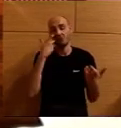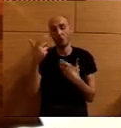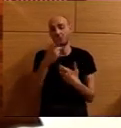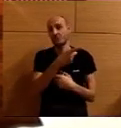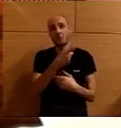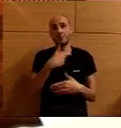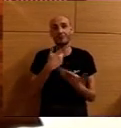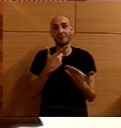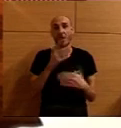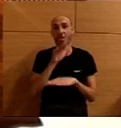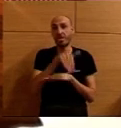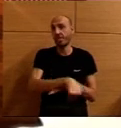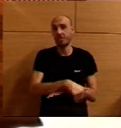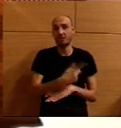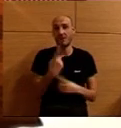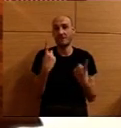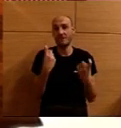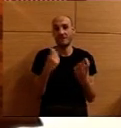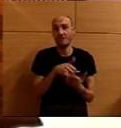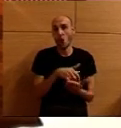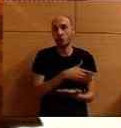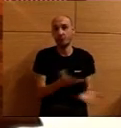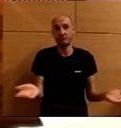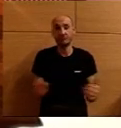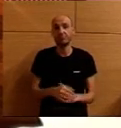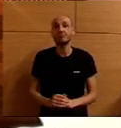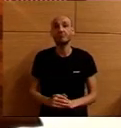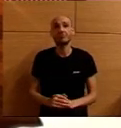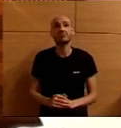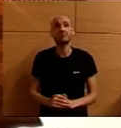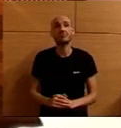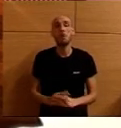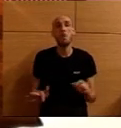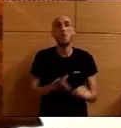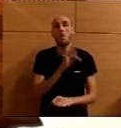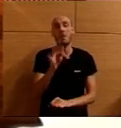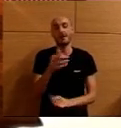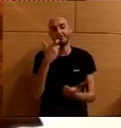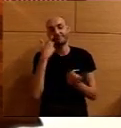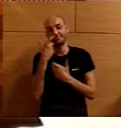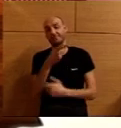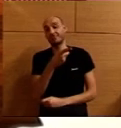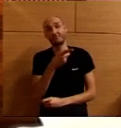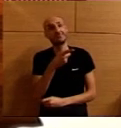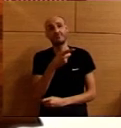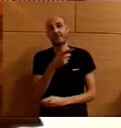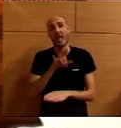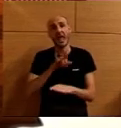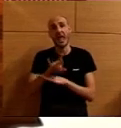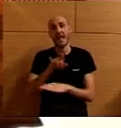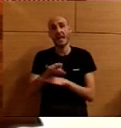lo peor de todo es que se han quedado con la cara destapada. Con la cara destapada. No